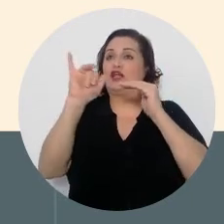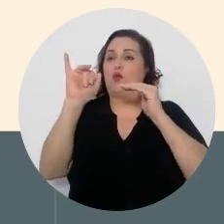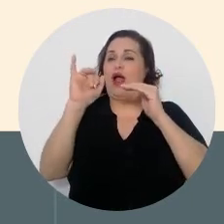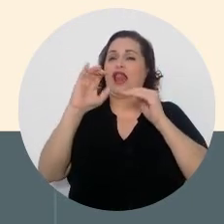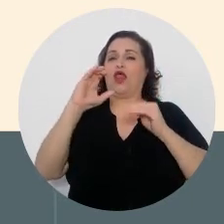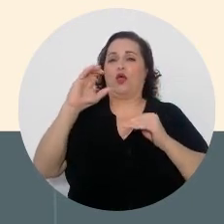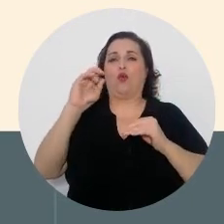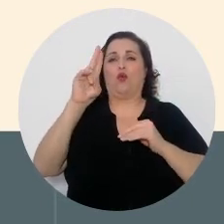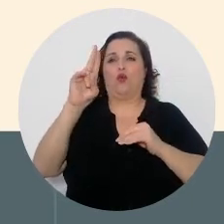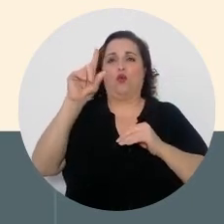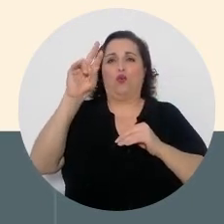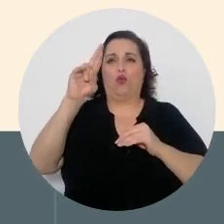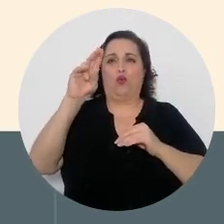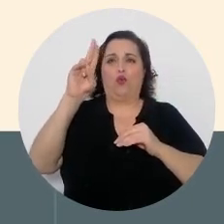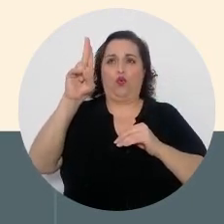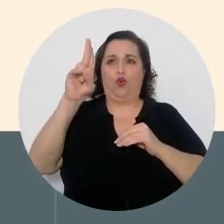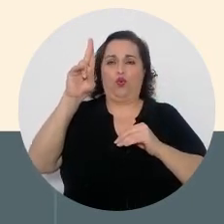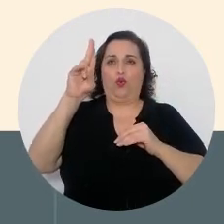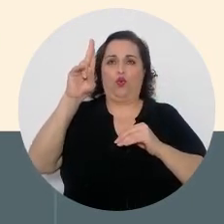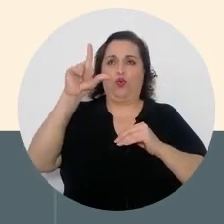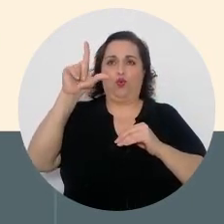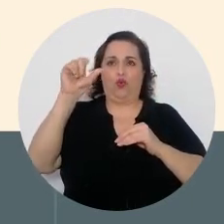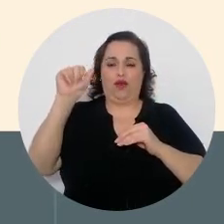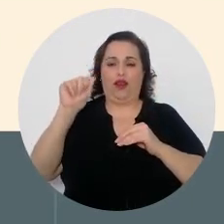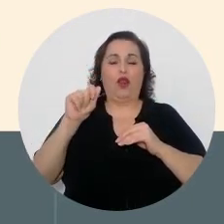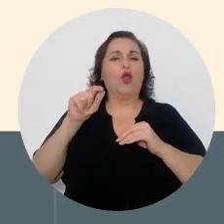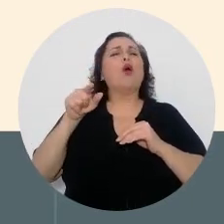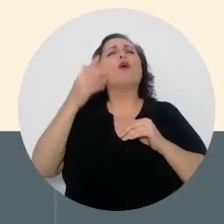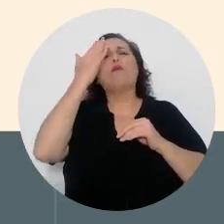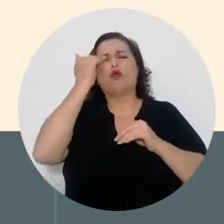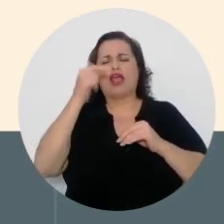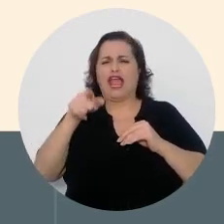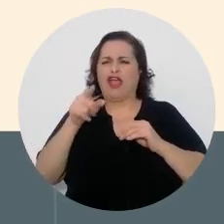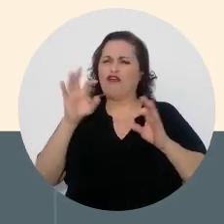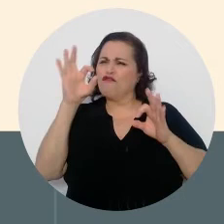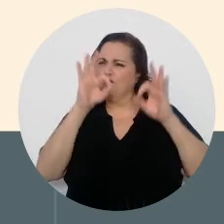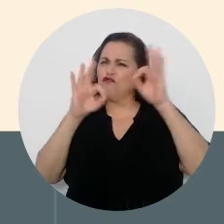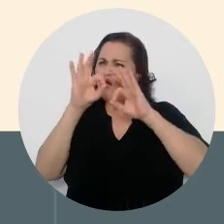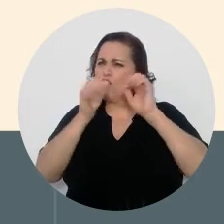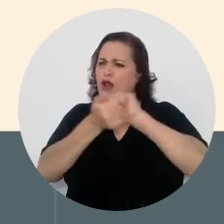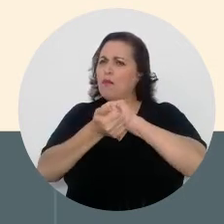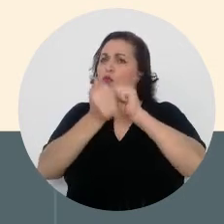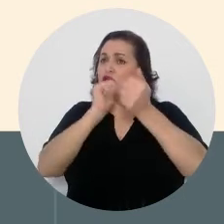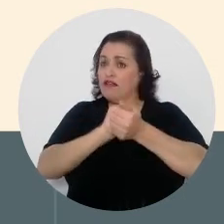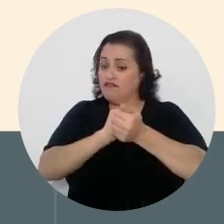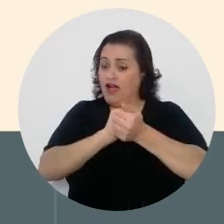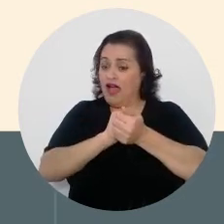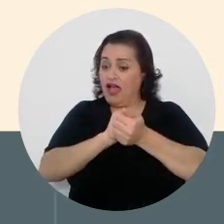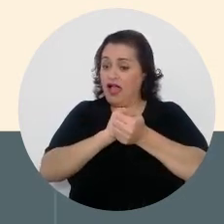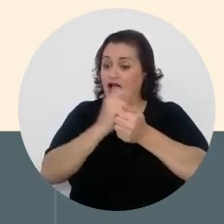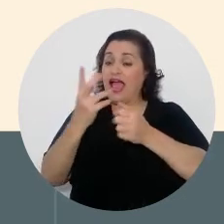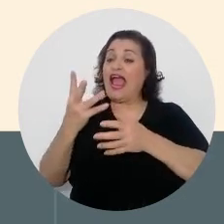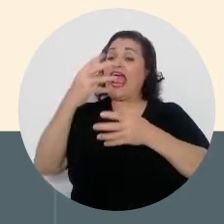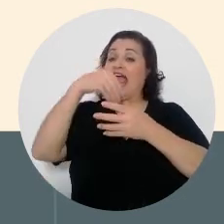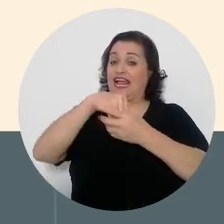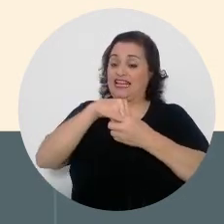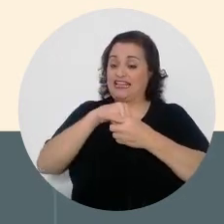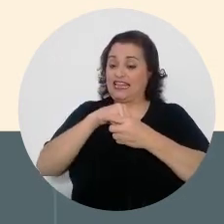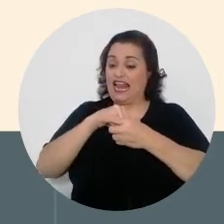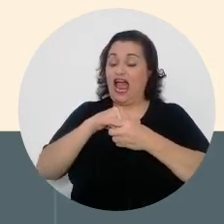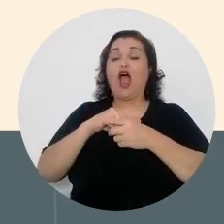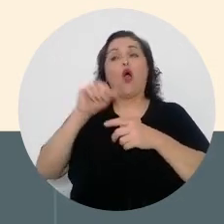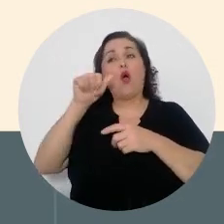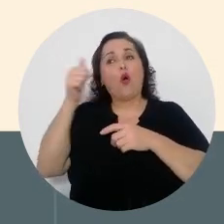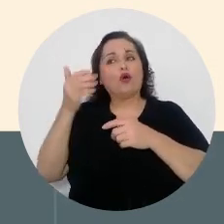curul. ¿Y por qué la de nosotros es una fórmula modificada? Porque entra otro elemento en juego,